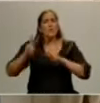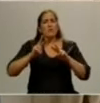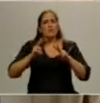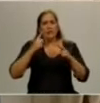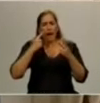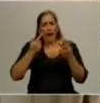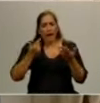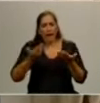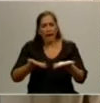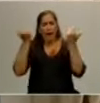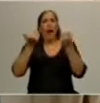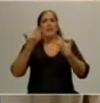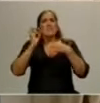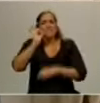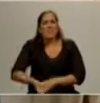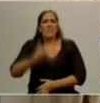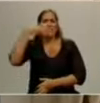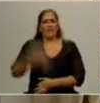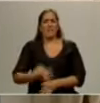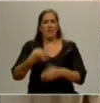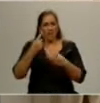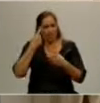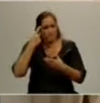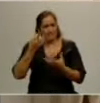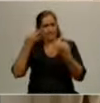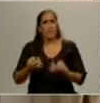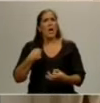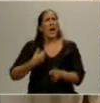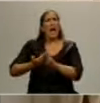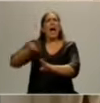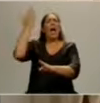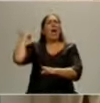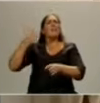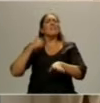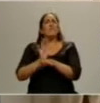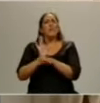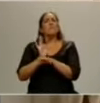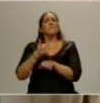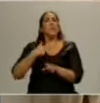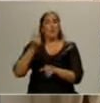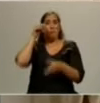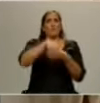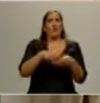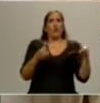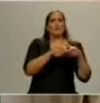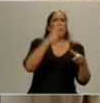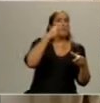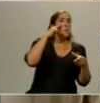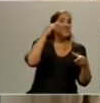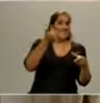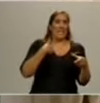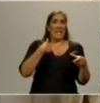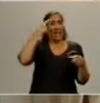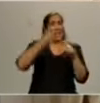un involucramiento que tuve desde el primer momento que conformé parte de esa comisión en 1996, primero como